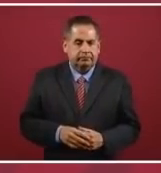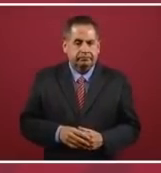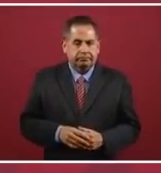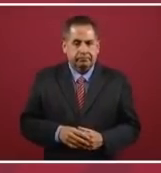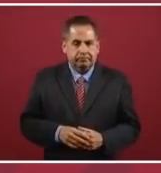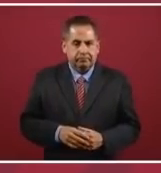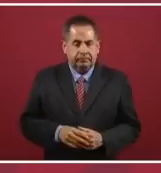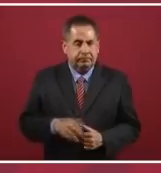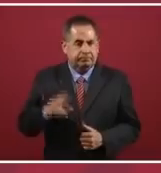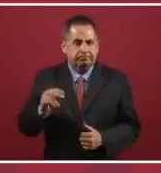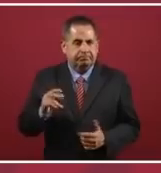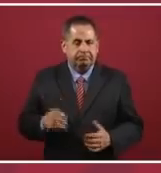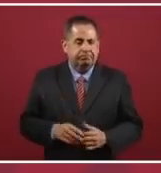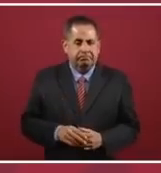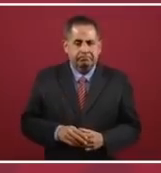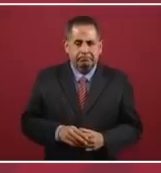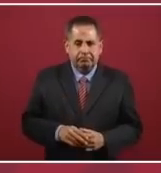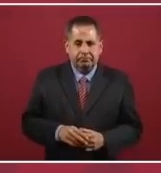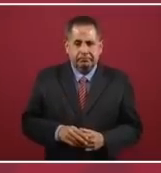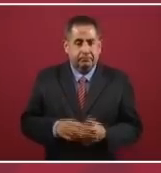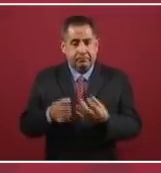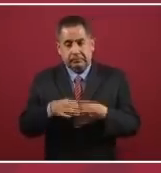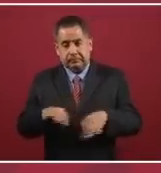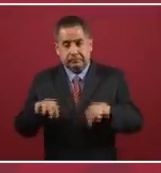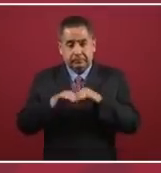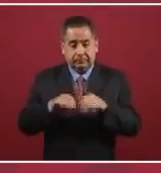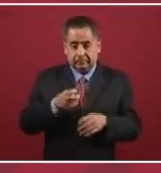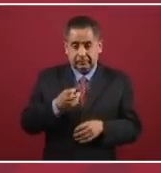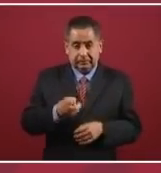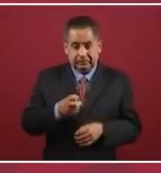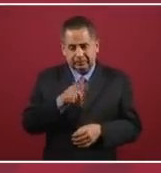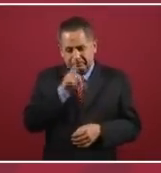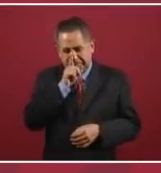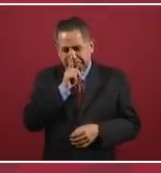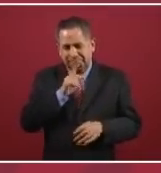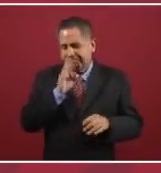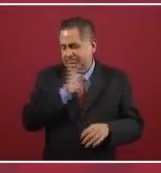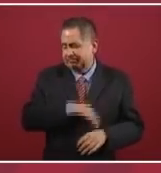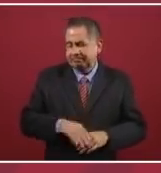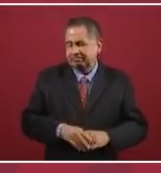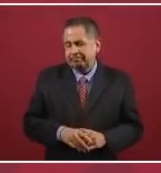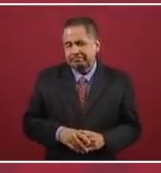es un asunto importante. Ahora hasta